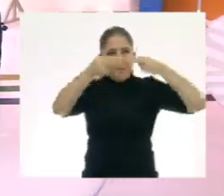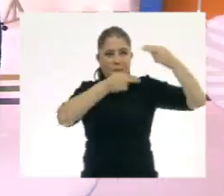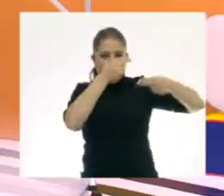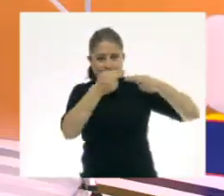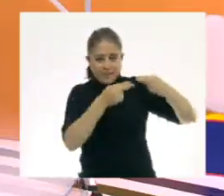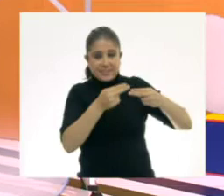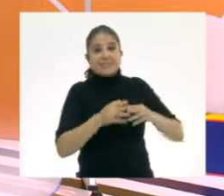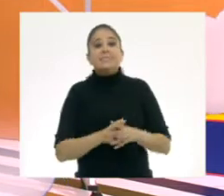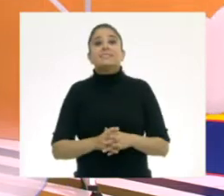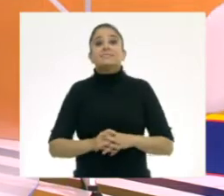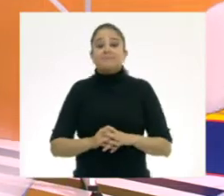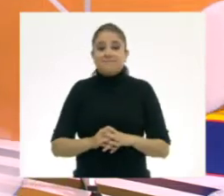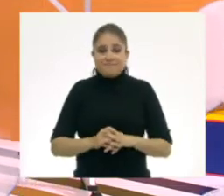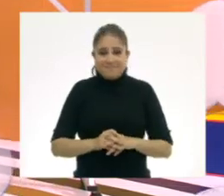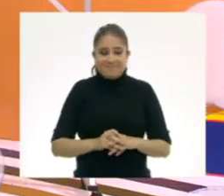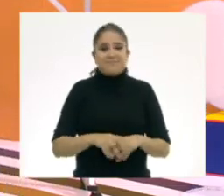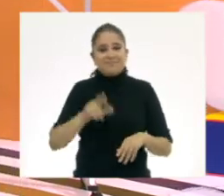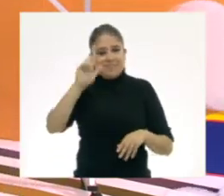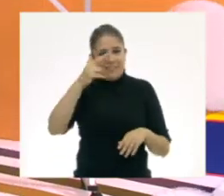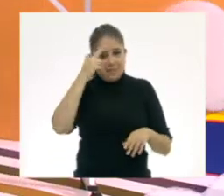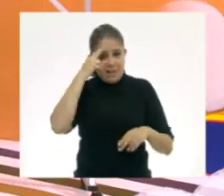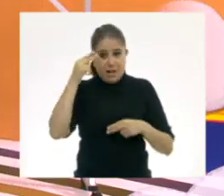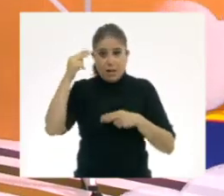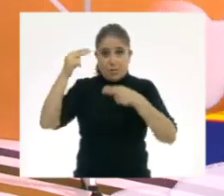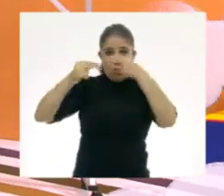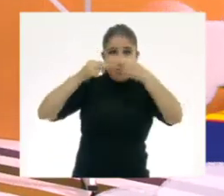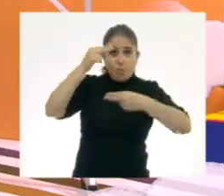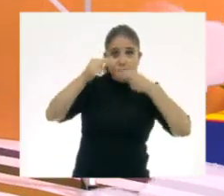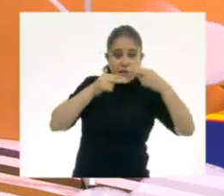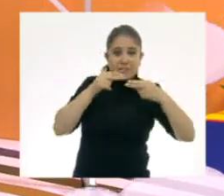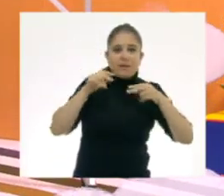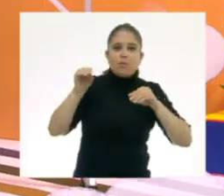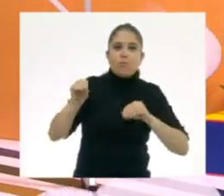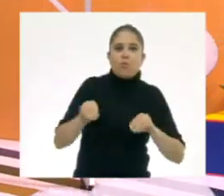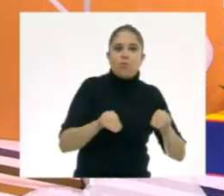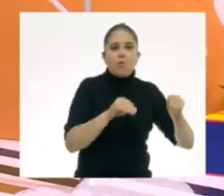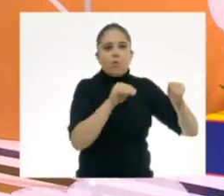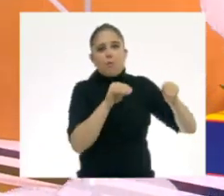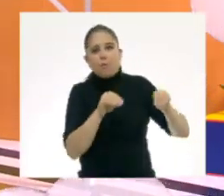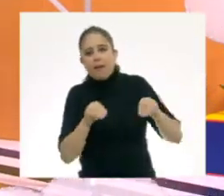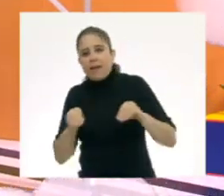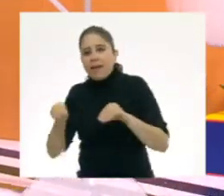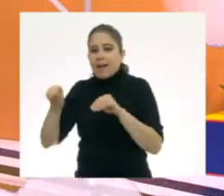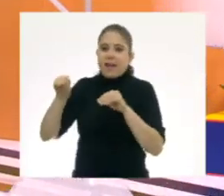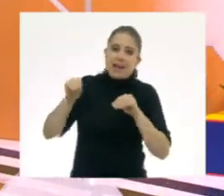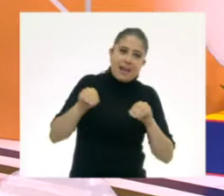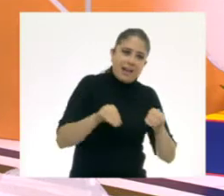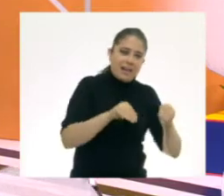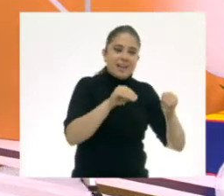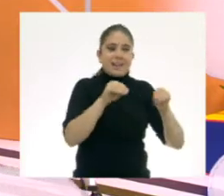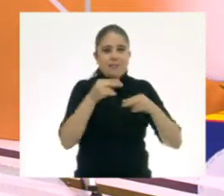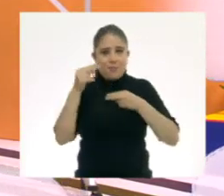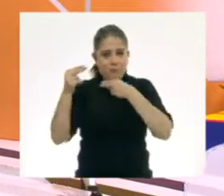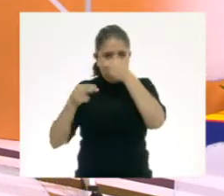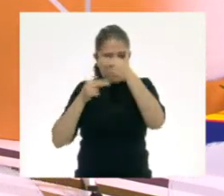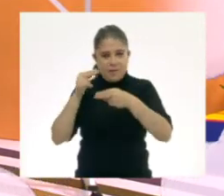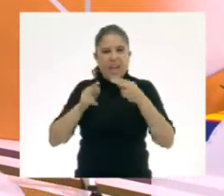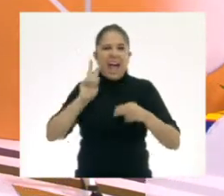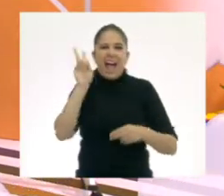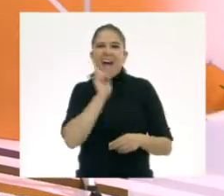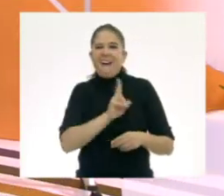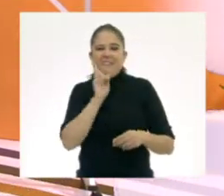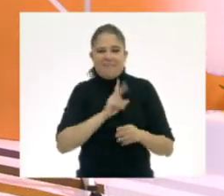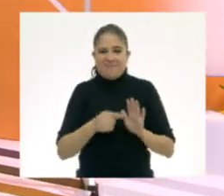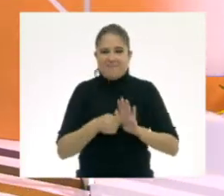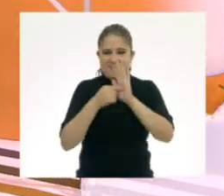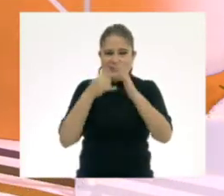características. Y entonces, acuérdense que las nubes van moviéndose mucho, ¿vale? Sí. Y bueno, vamos a experimentar